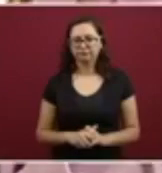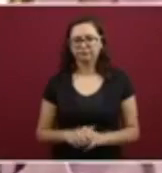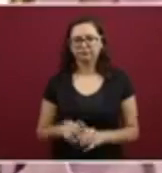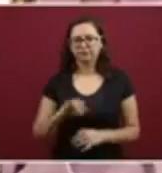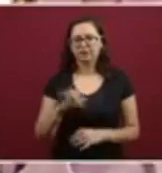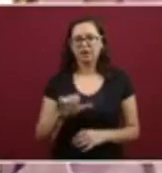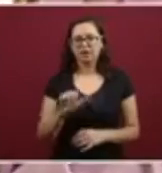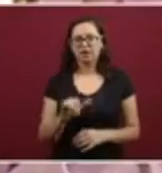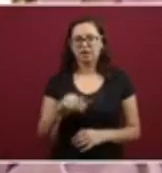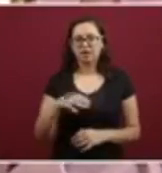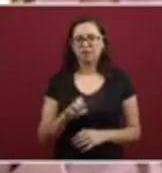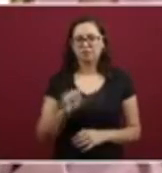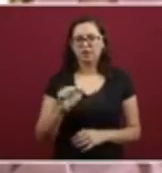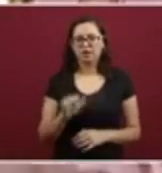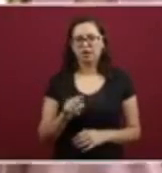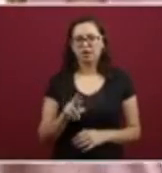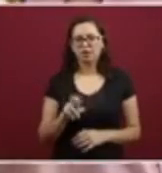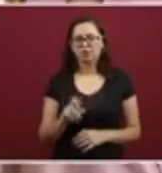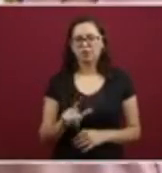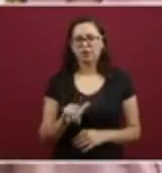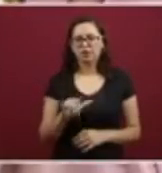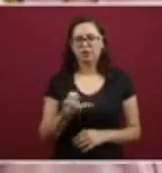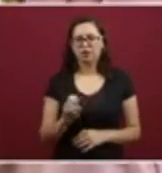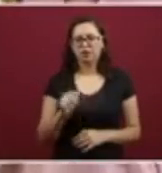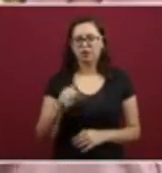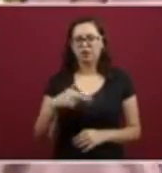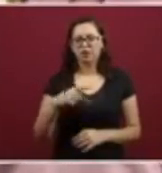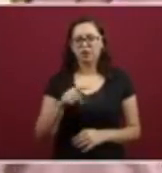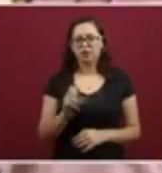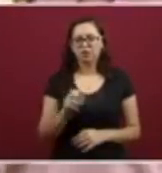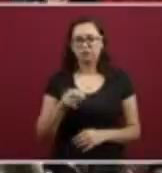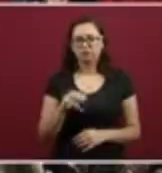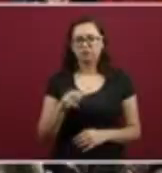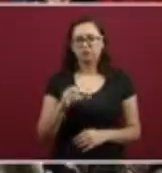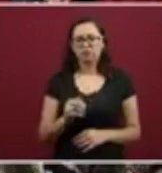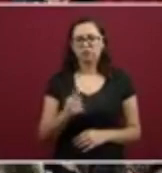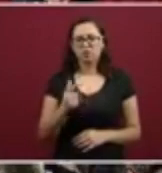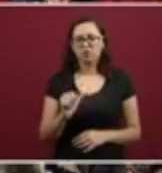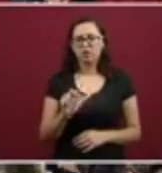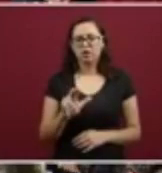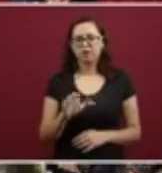Jaime Aurelio Antonio García.